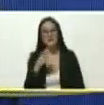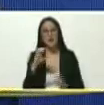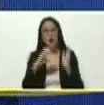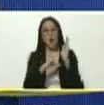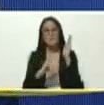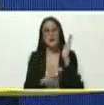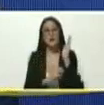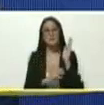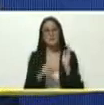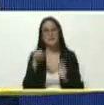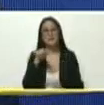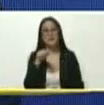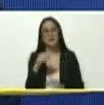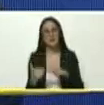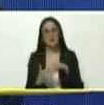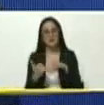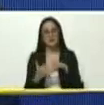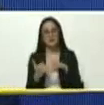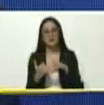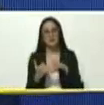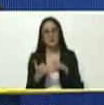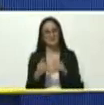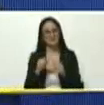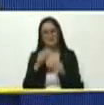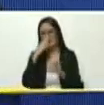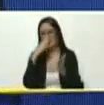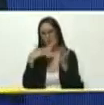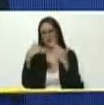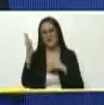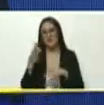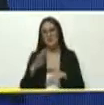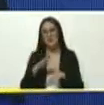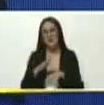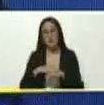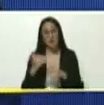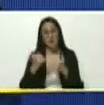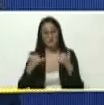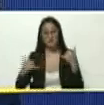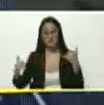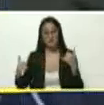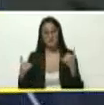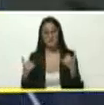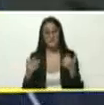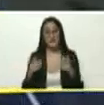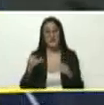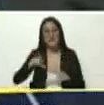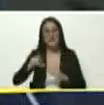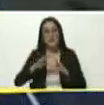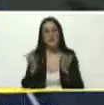está llamada a ser una institución perpetua, porque las fuentes de energía que demanda el